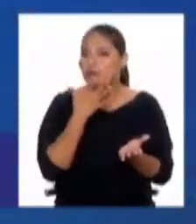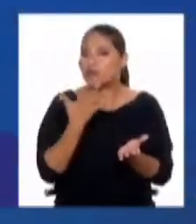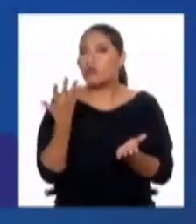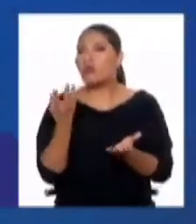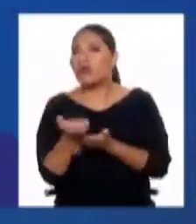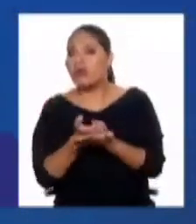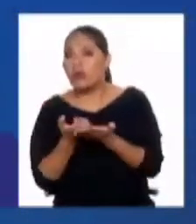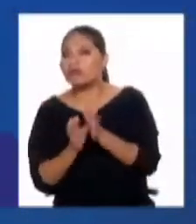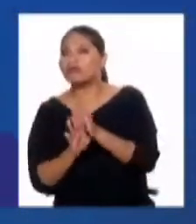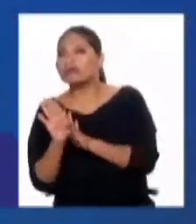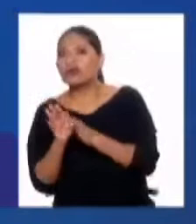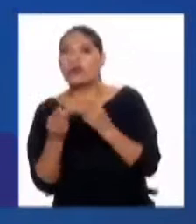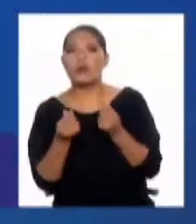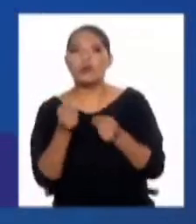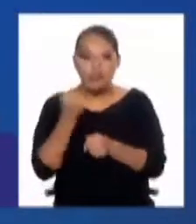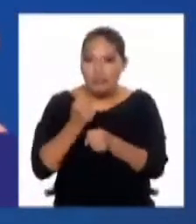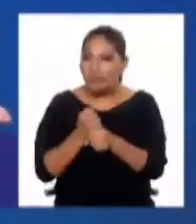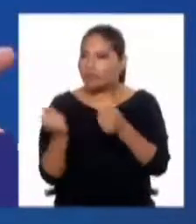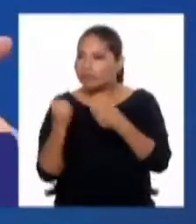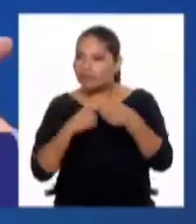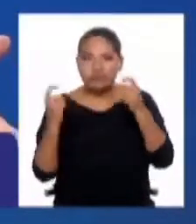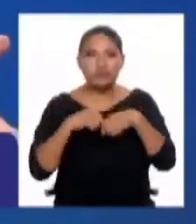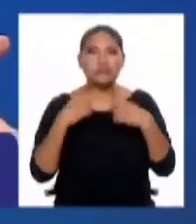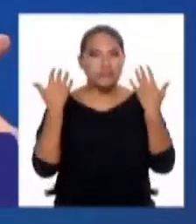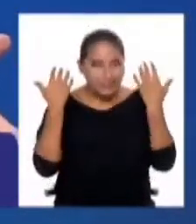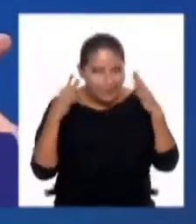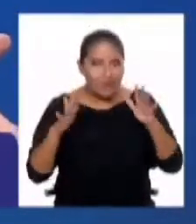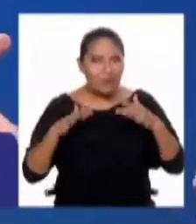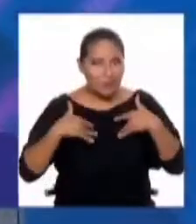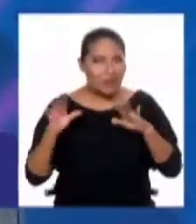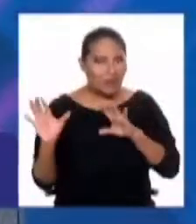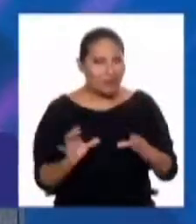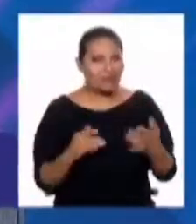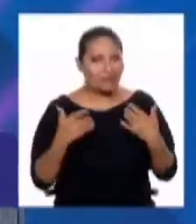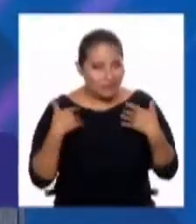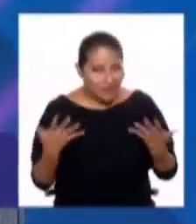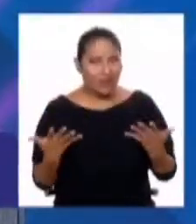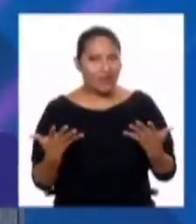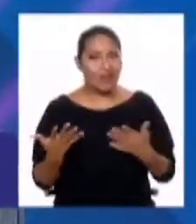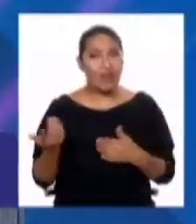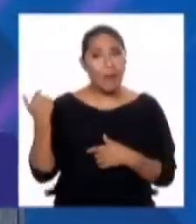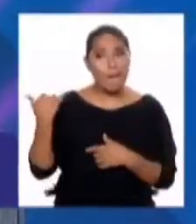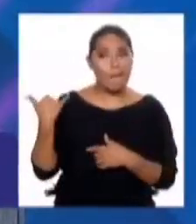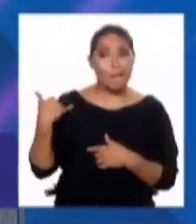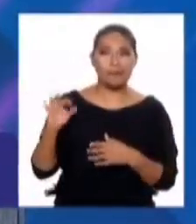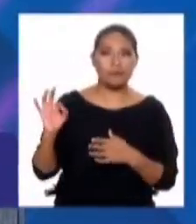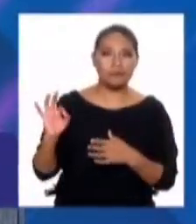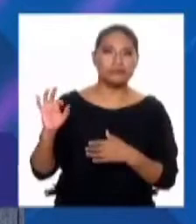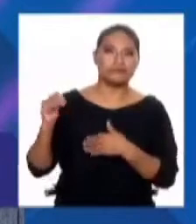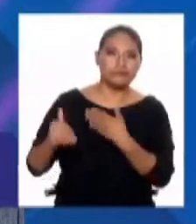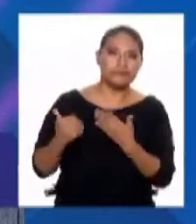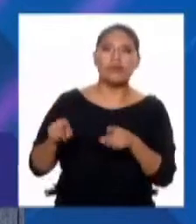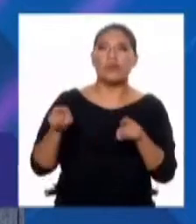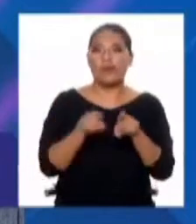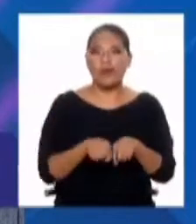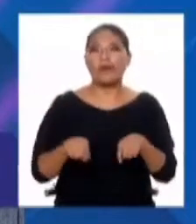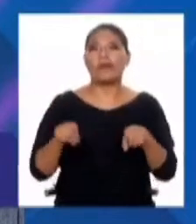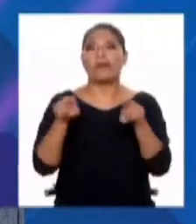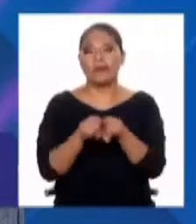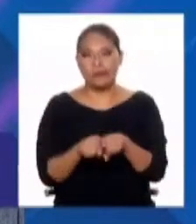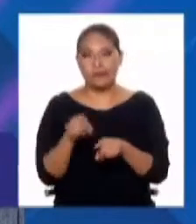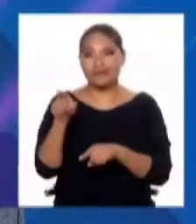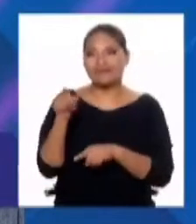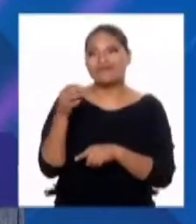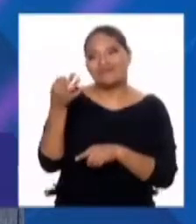voy a crear? Ya todo eso se puede hacer. No, además se ha hecho. Y aún así, lamentablemente, estamos en esta situación. Como hemos